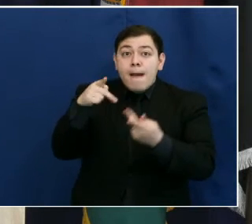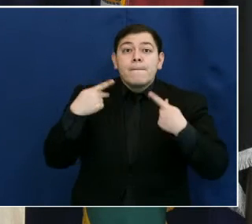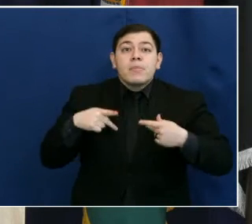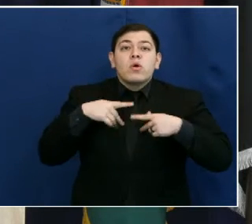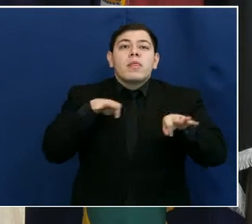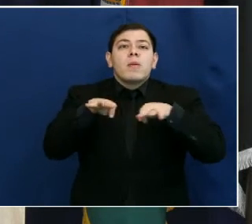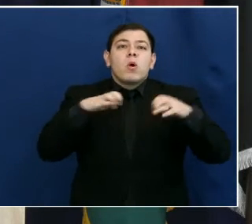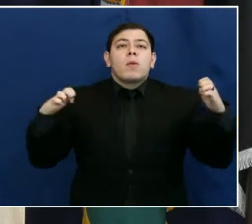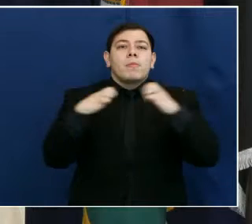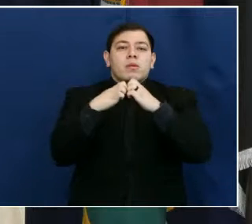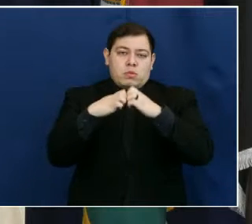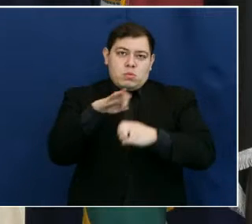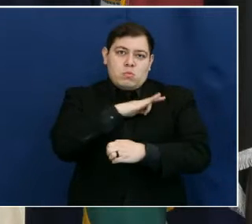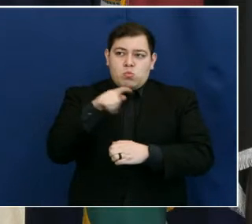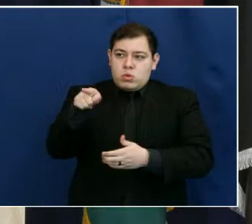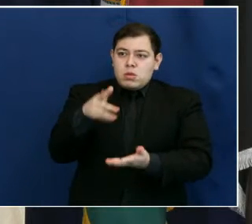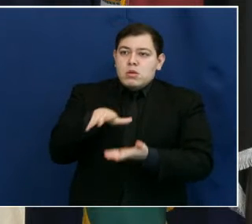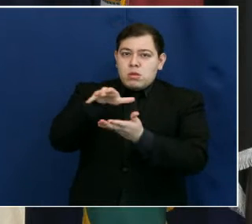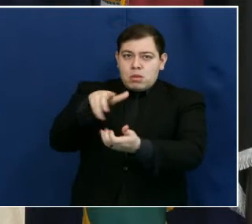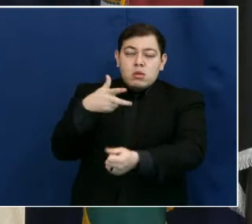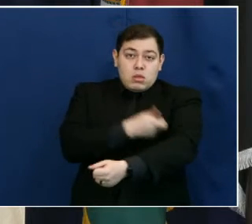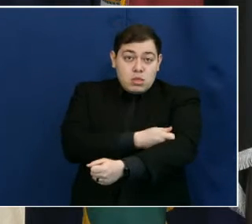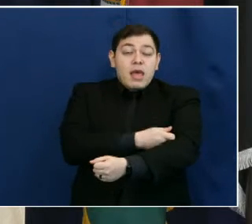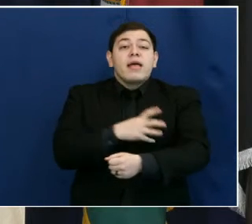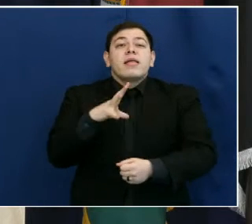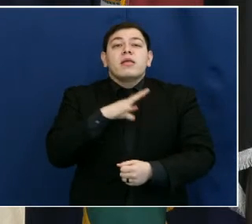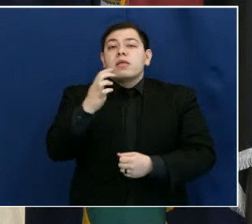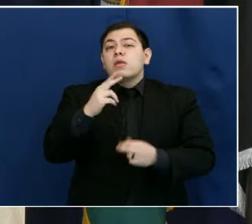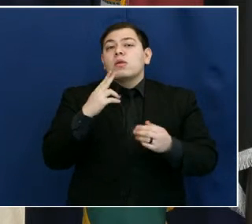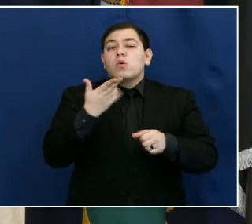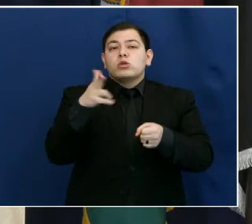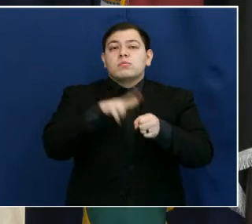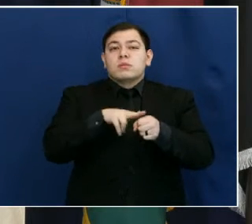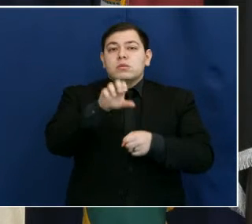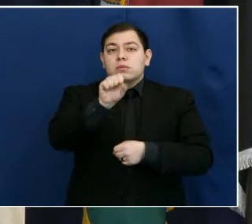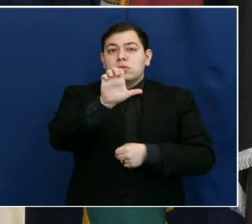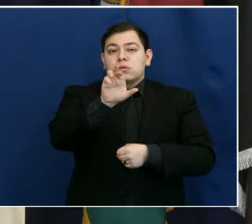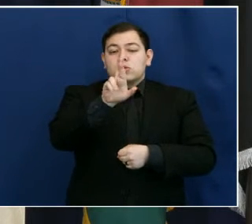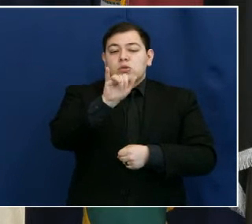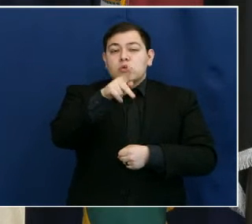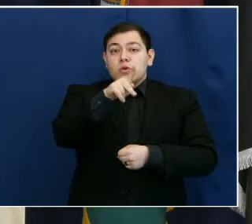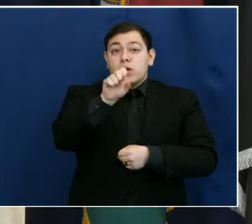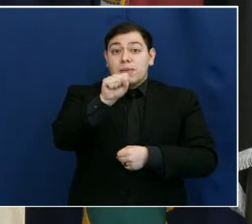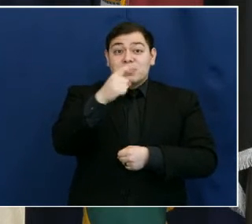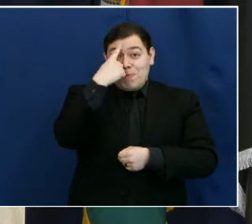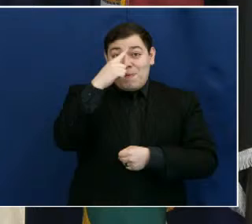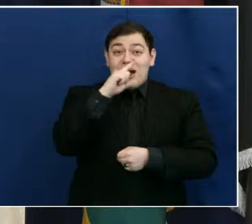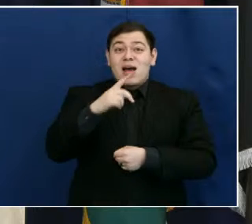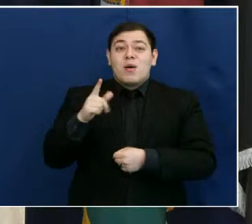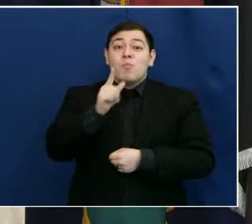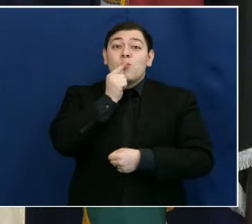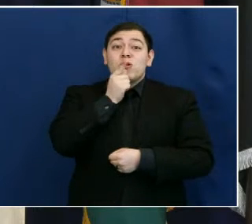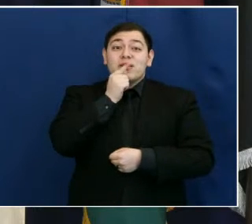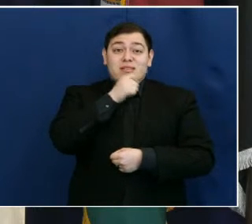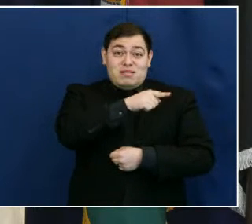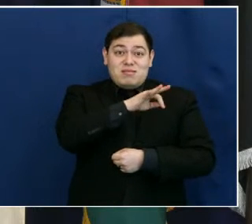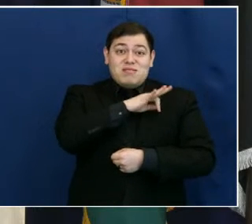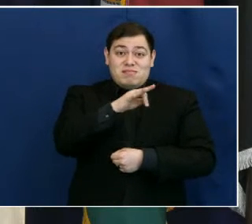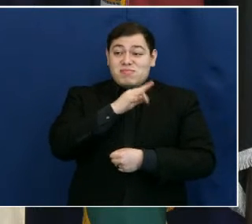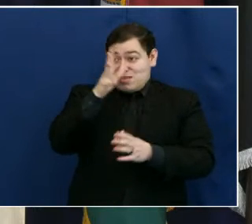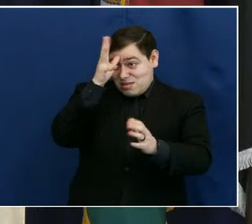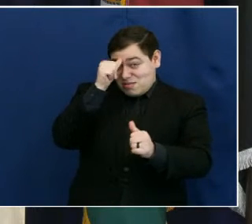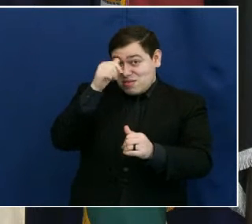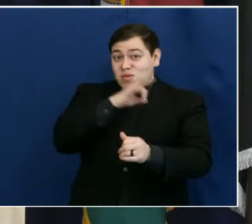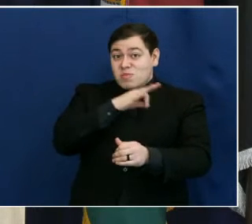una vacuna, Scripps Healthcare trabajará directamente con las autoridades policíacas para programar sus citas. Para